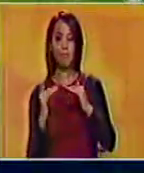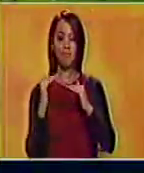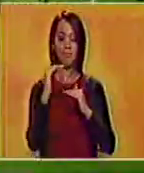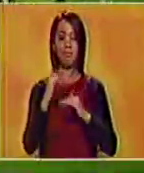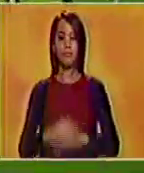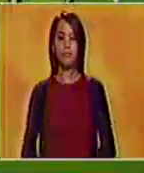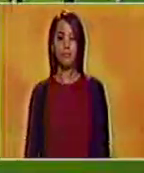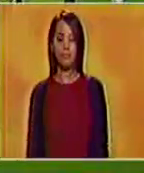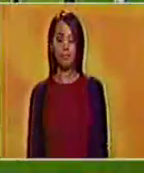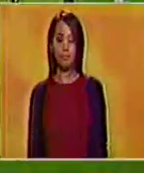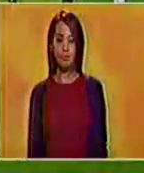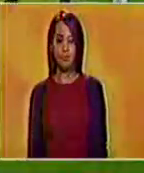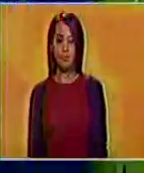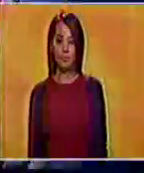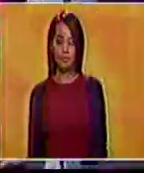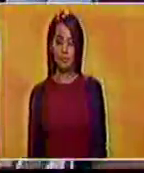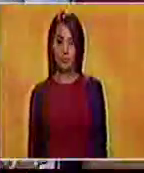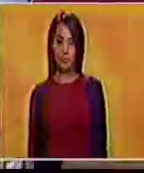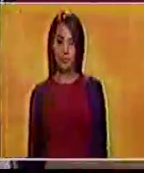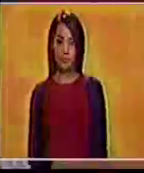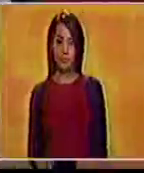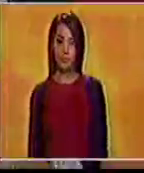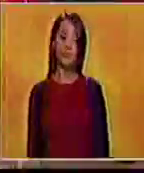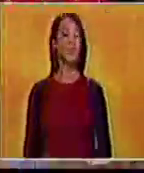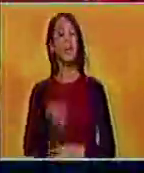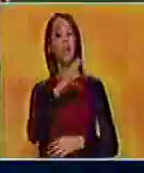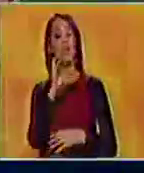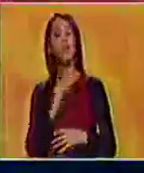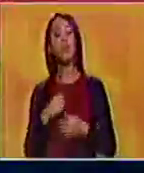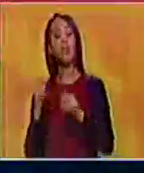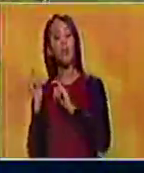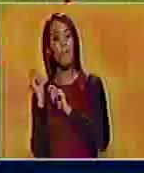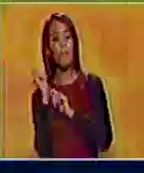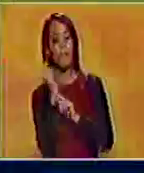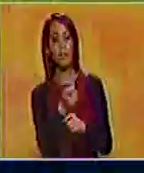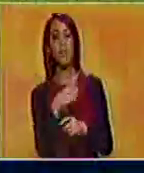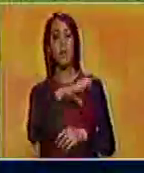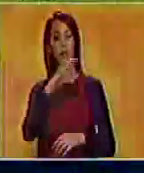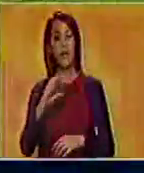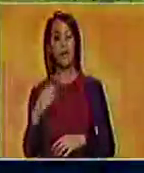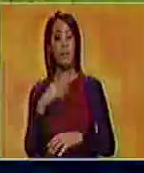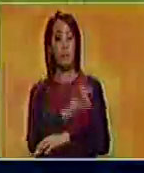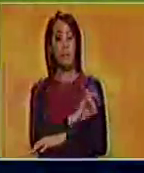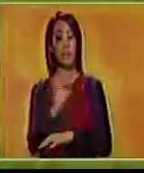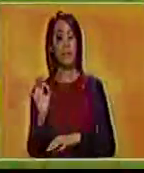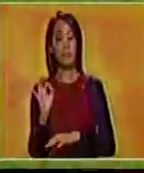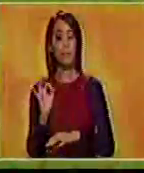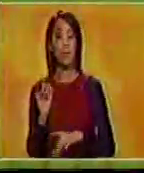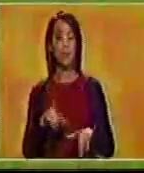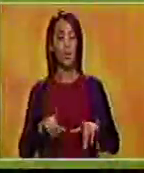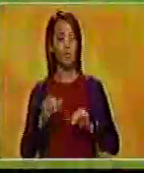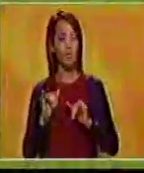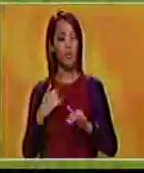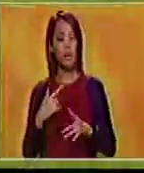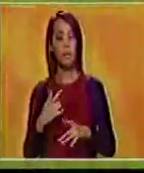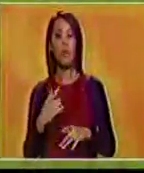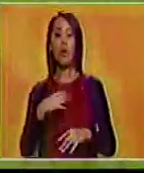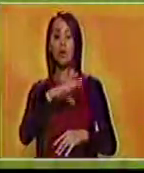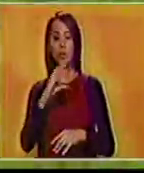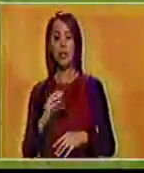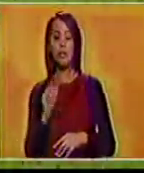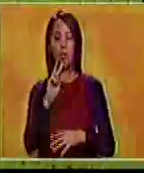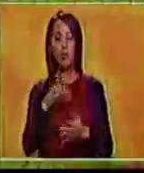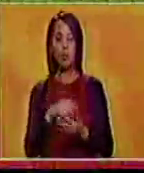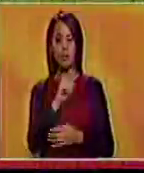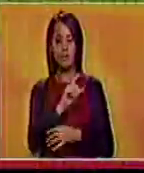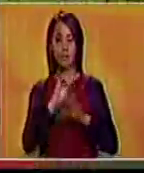muniqueses. La Confederación de Béisbol Profesional del Caribe ratificó Barquisimeto como la sede de la Serie del Caribe